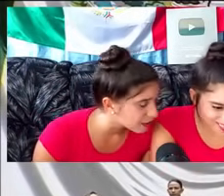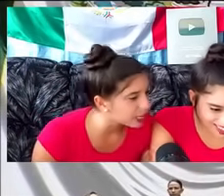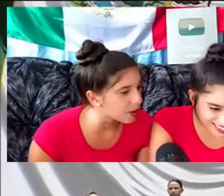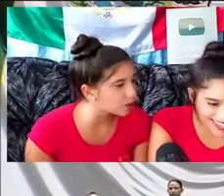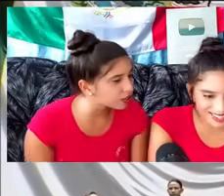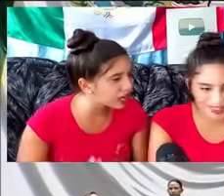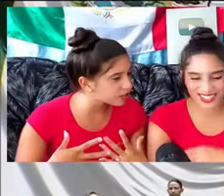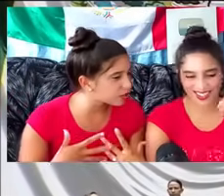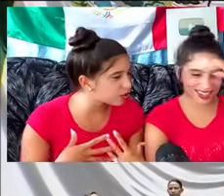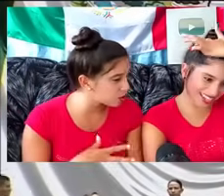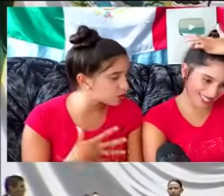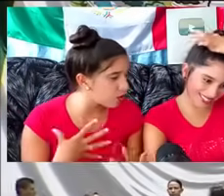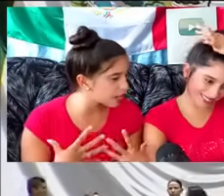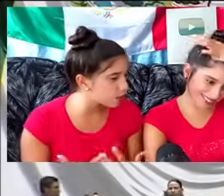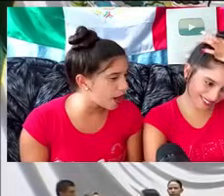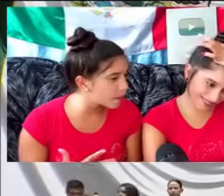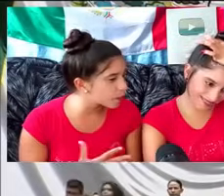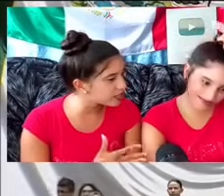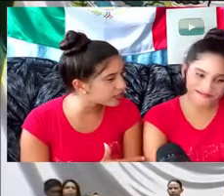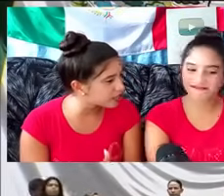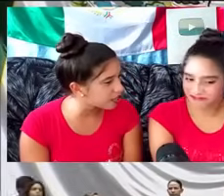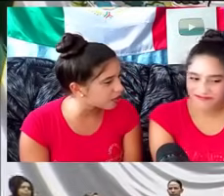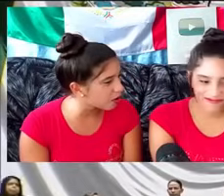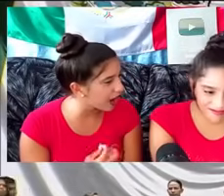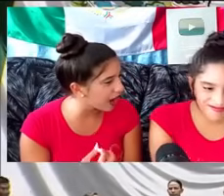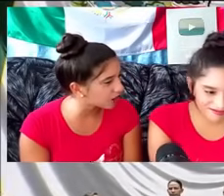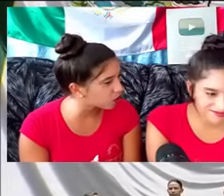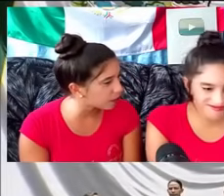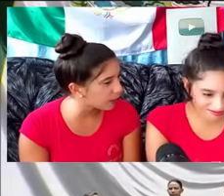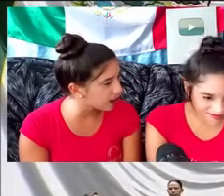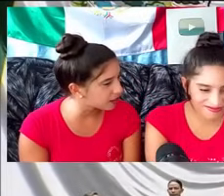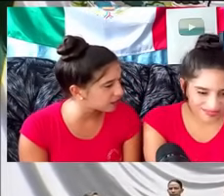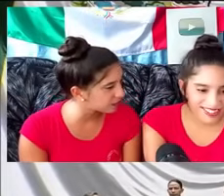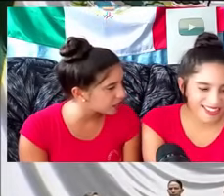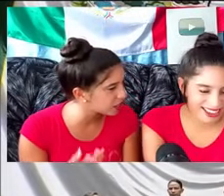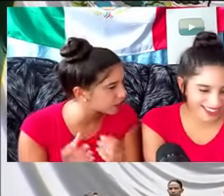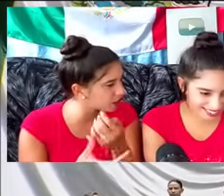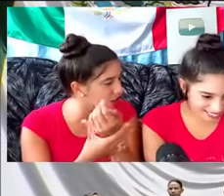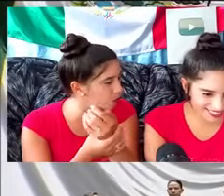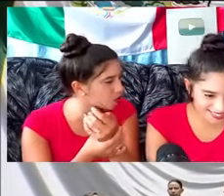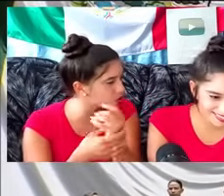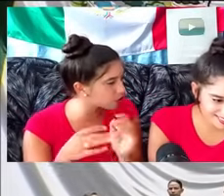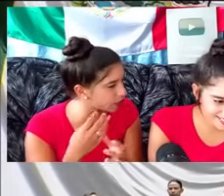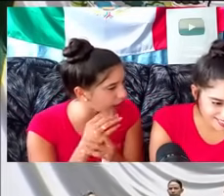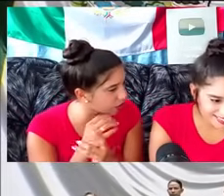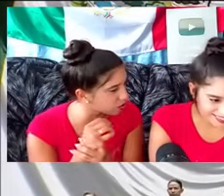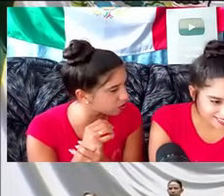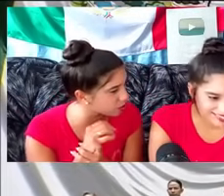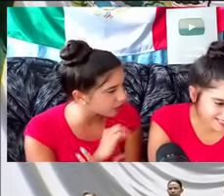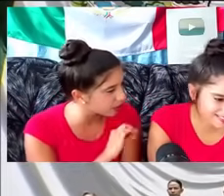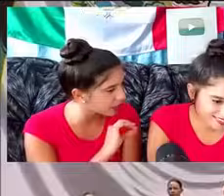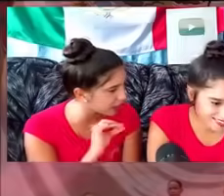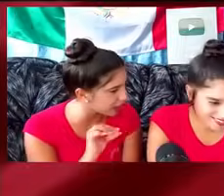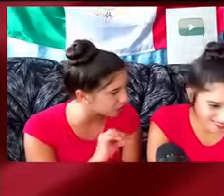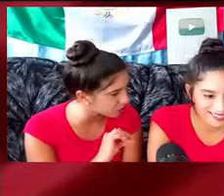Wow. Que me gusta su vestuario muy sencillo, blanco de paz. Sí. Creo que tiene como unos bordados